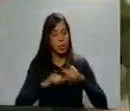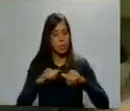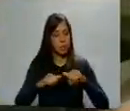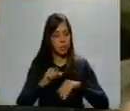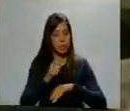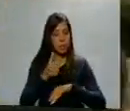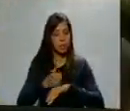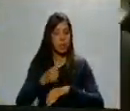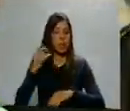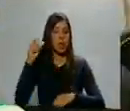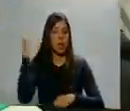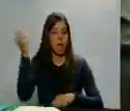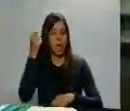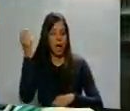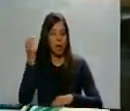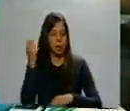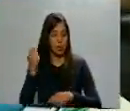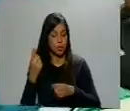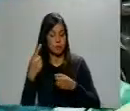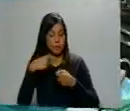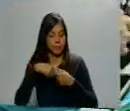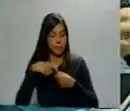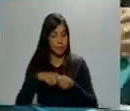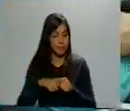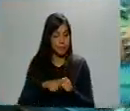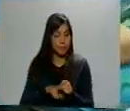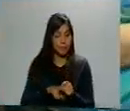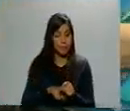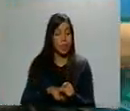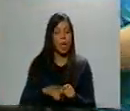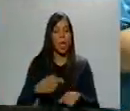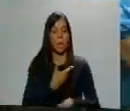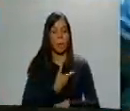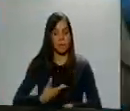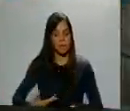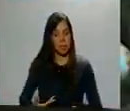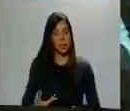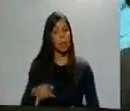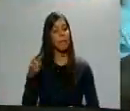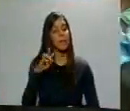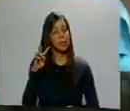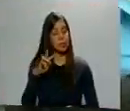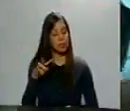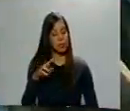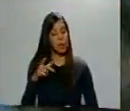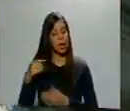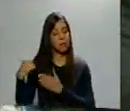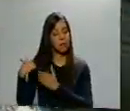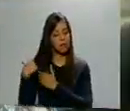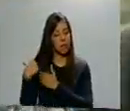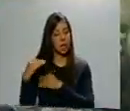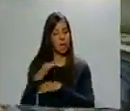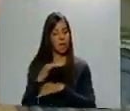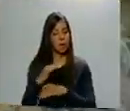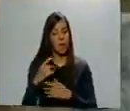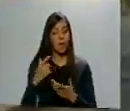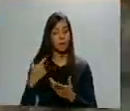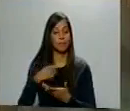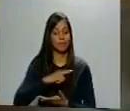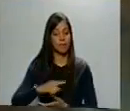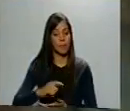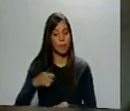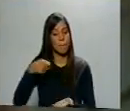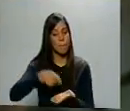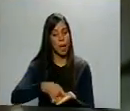Apure y sus órganos y entes adscritos, el Ejecutivo Nacional asumirá de forma provisional y transitoria los pagos,